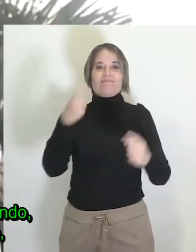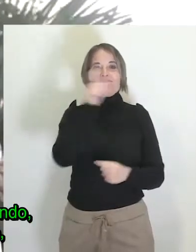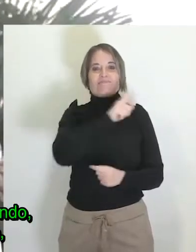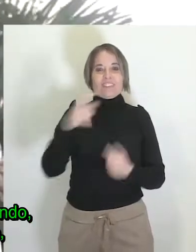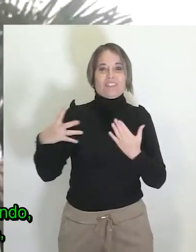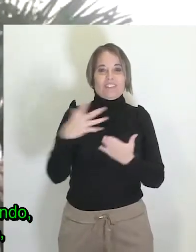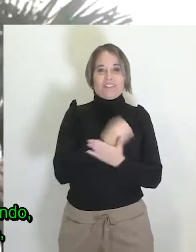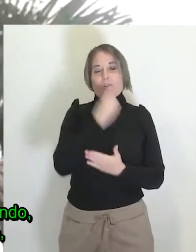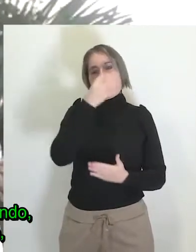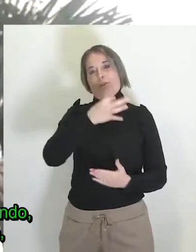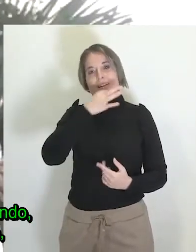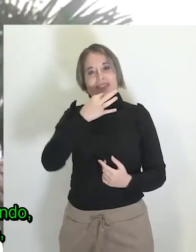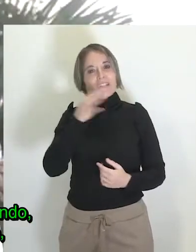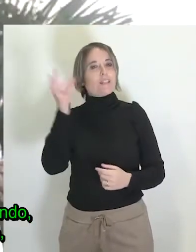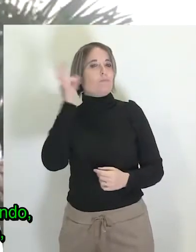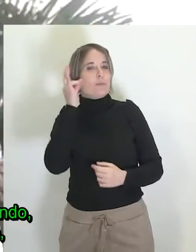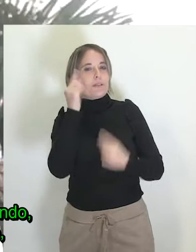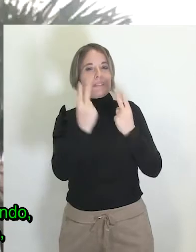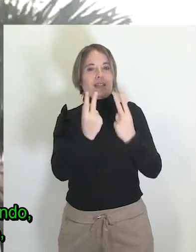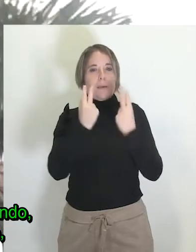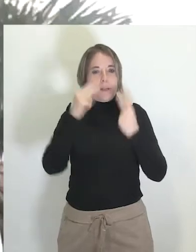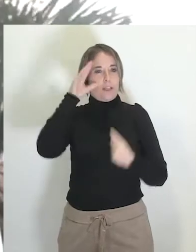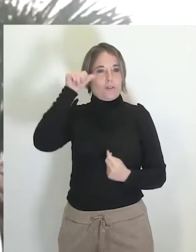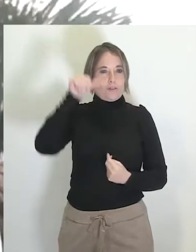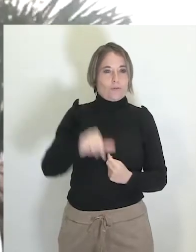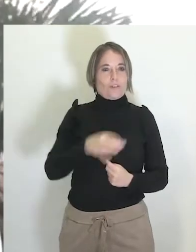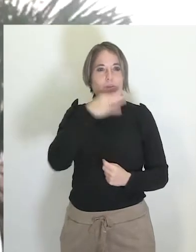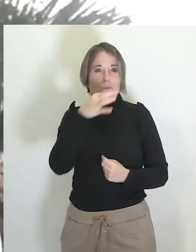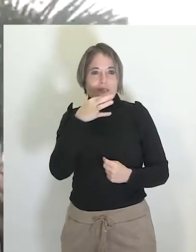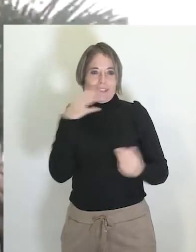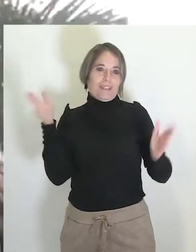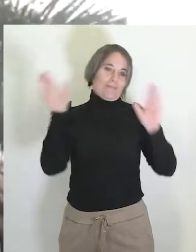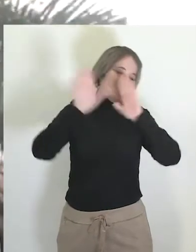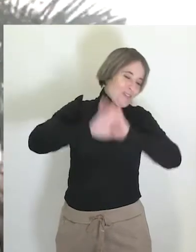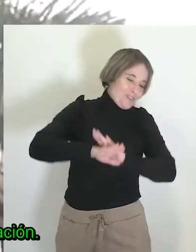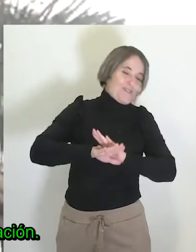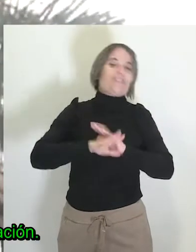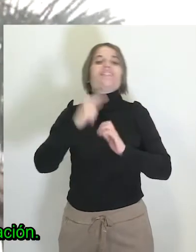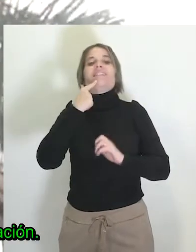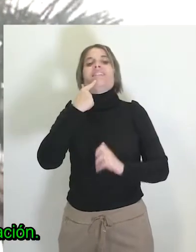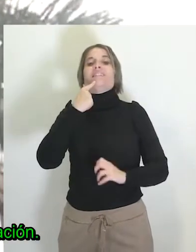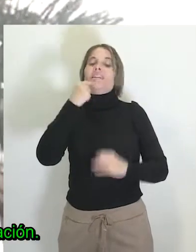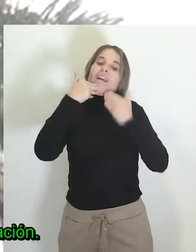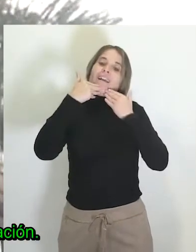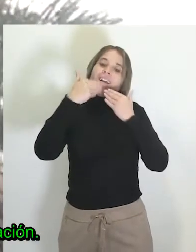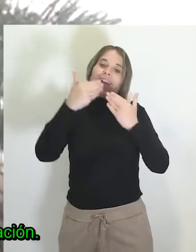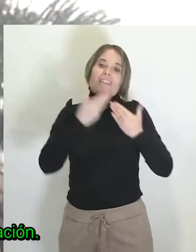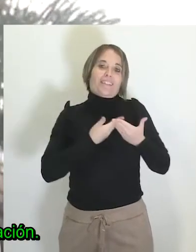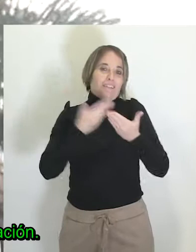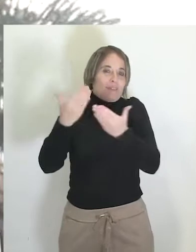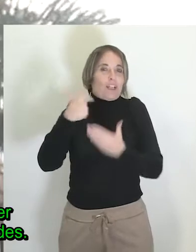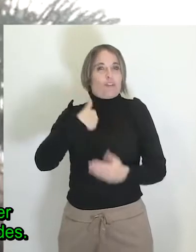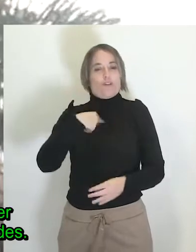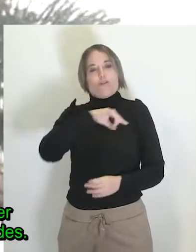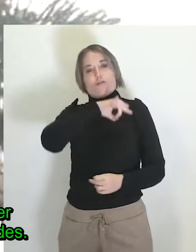las personas, las mujeres que nos están viendo, que nos están escuchando la tarde de hoy, la noche, Muchísimas gracias por la